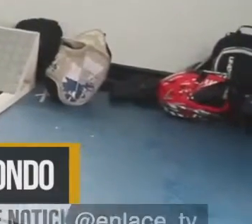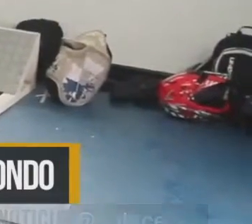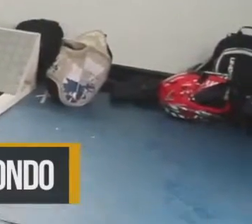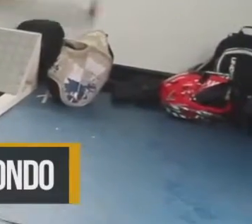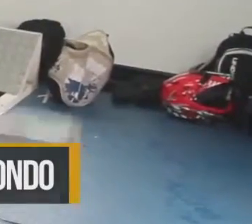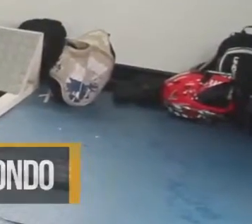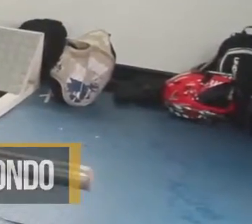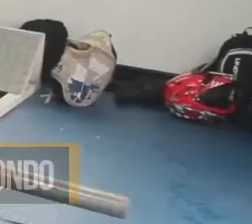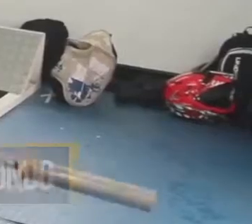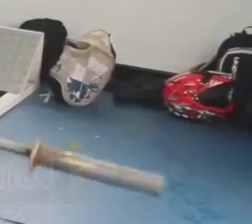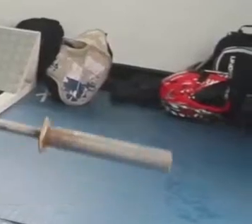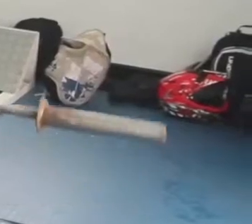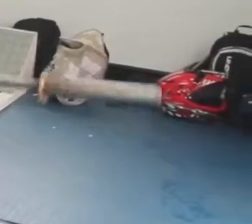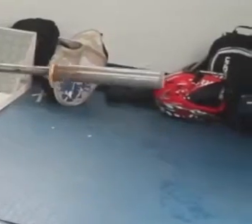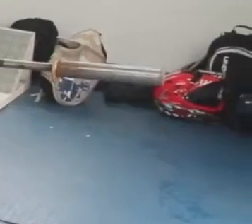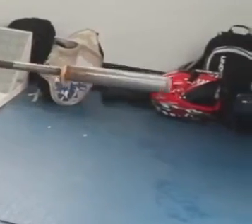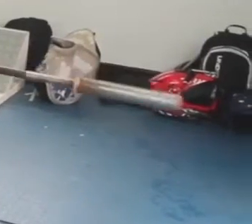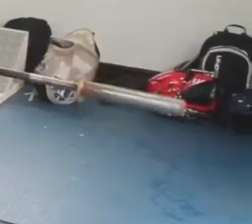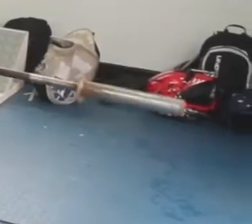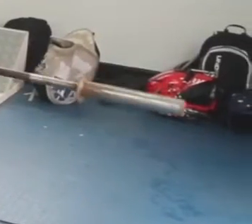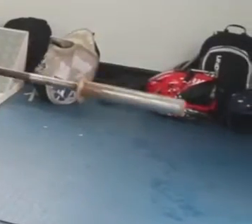evento deportivo internacional.